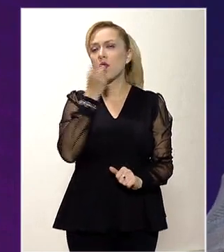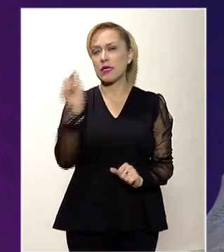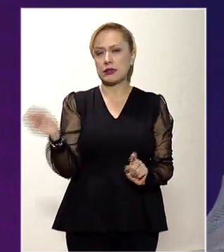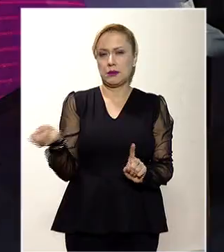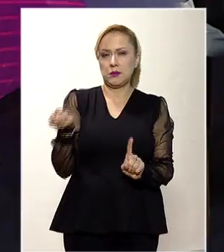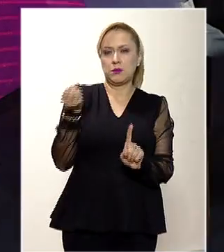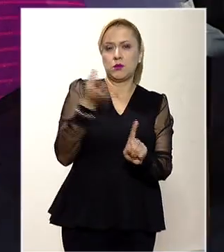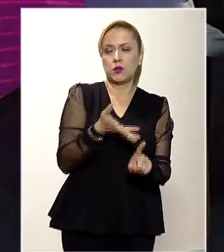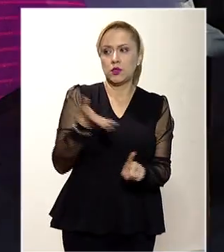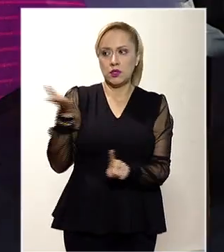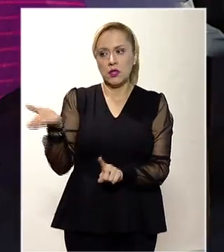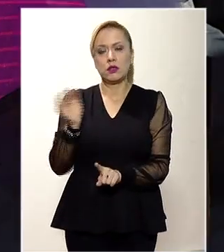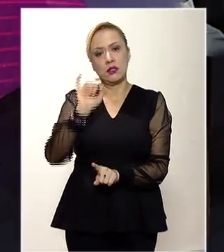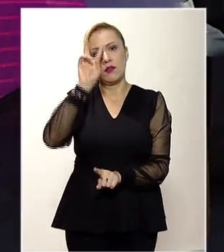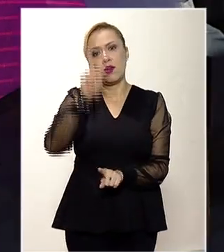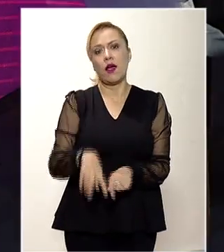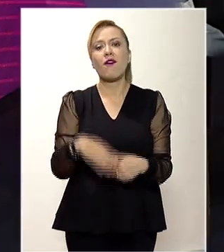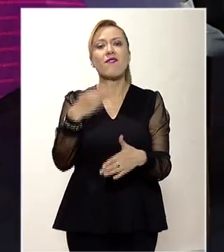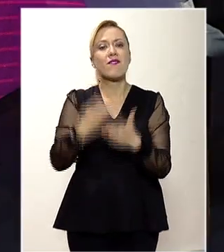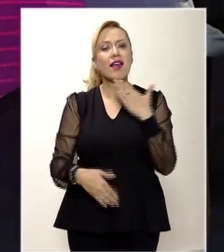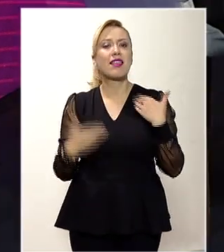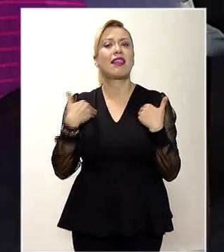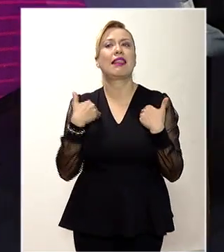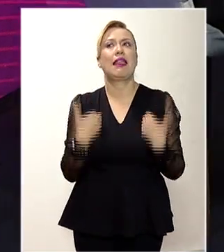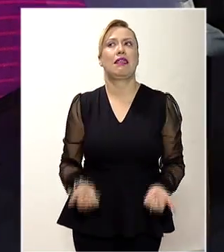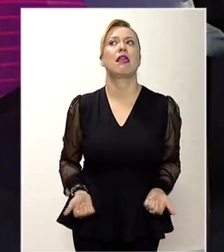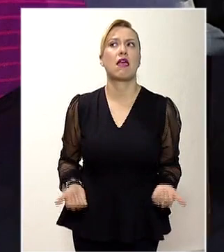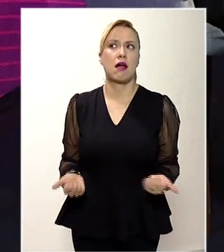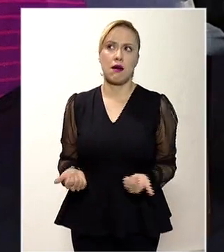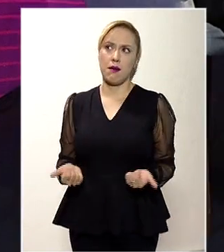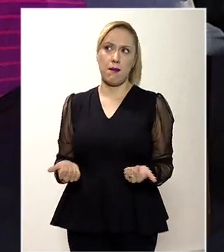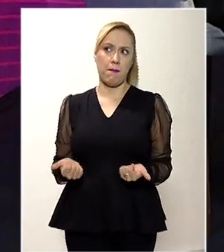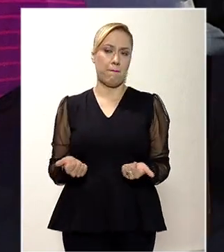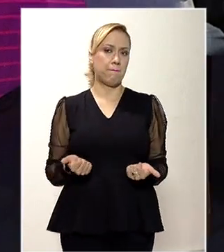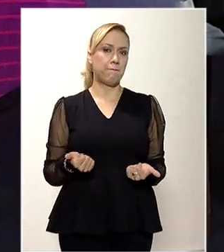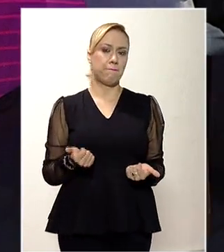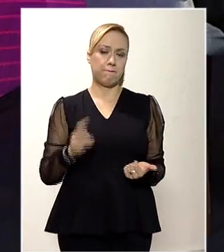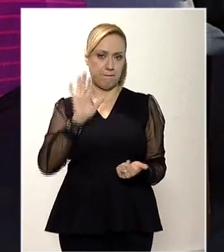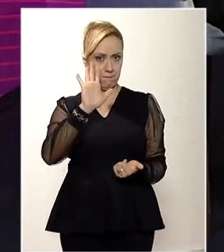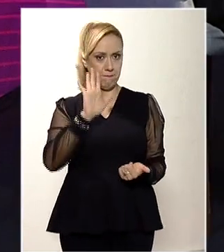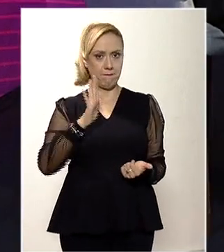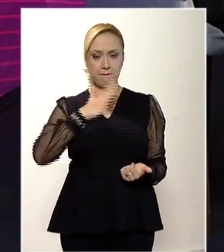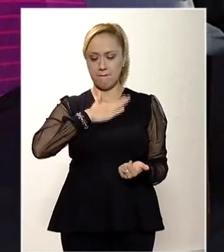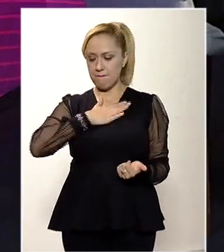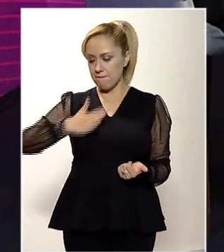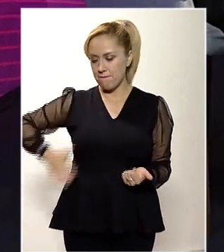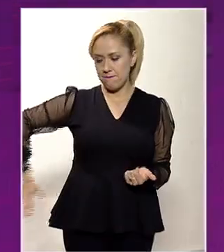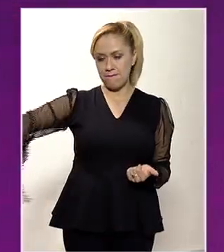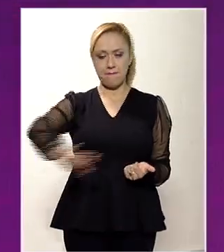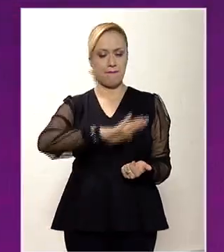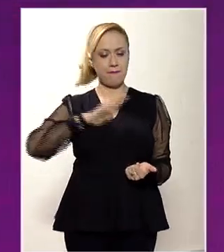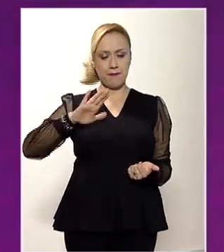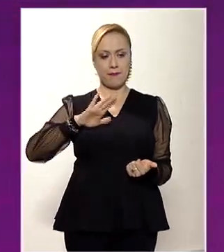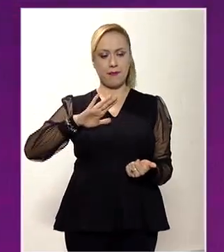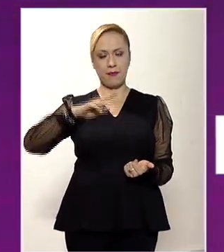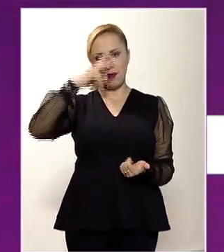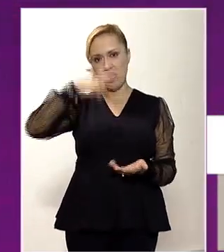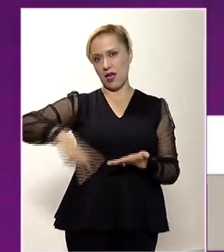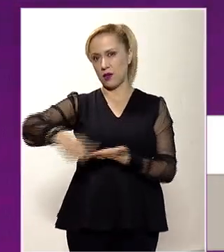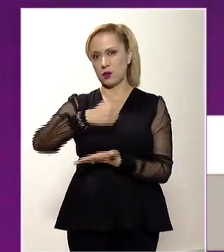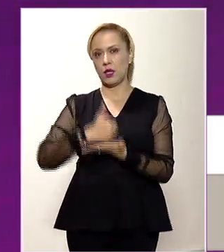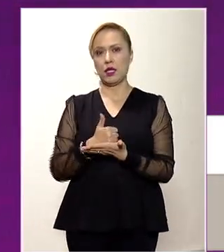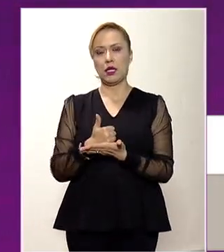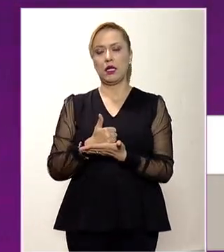agregar algo de lo que dice Volga justo en esta parte de lo que nos falta por comprender, porque creo que es algo que, al menos desde nuestra trinchera ahorita local a nivel Ciudad de